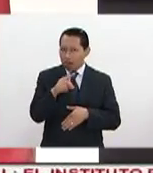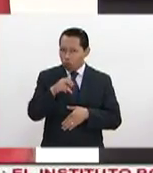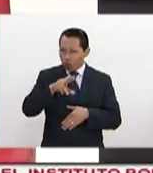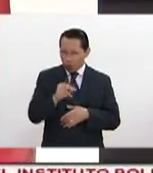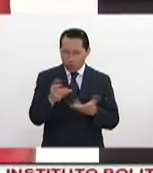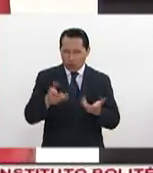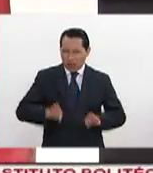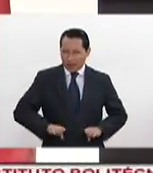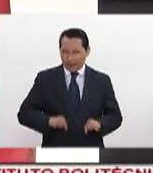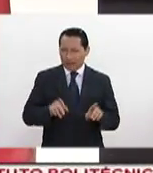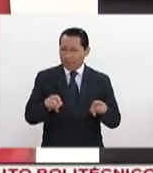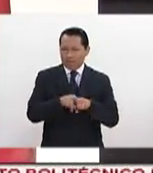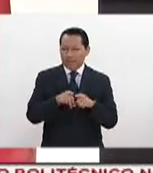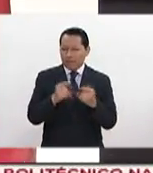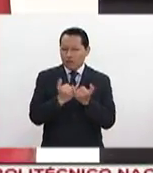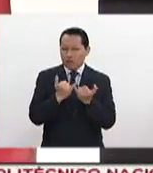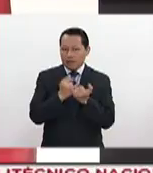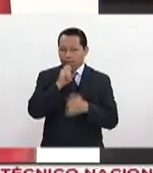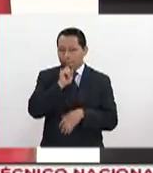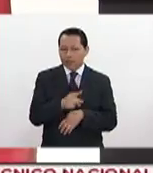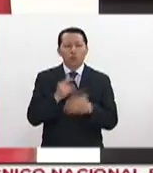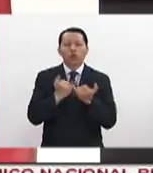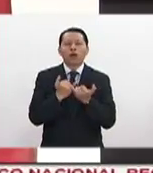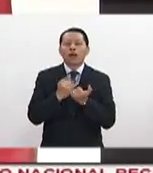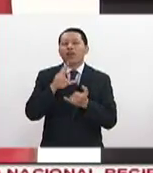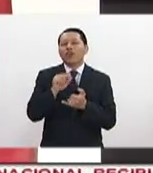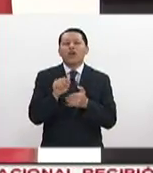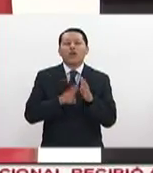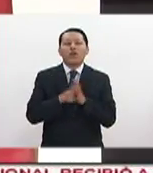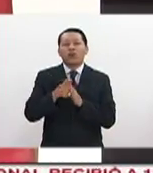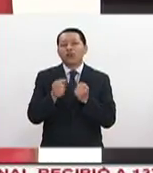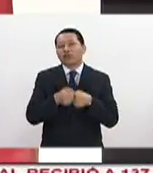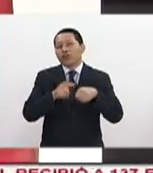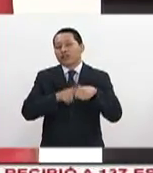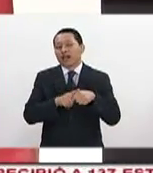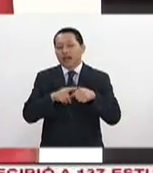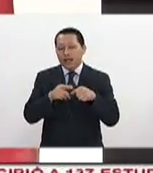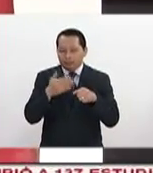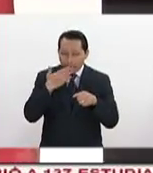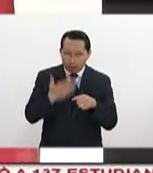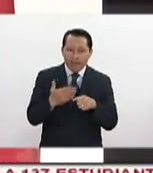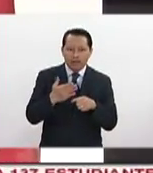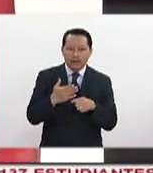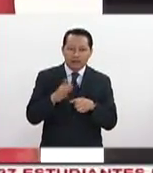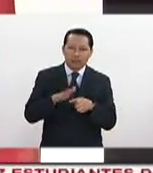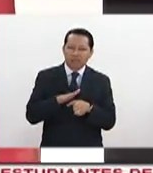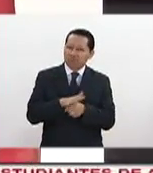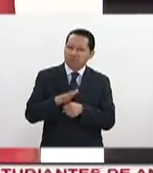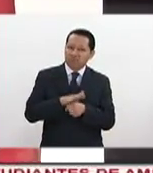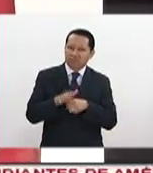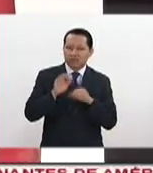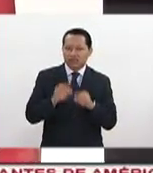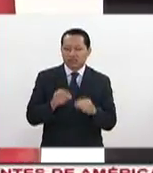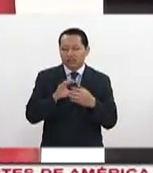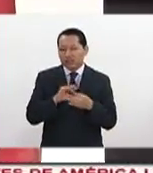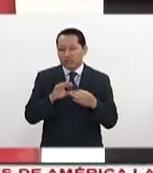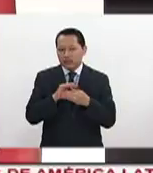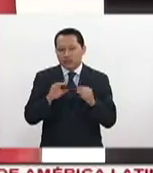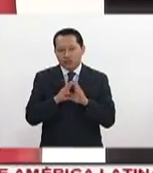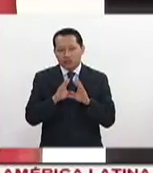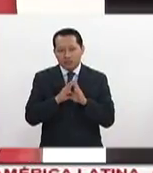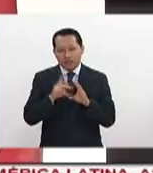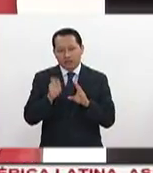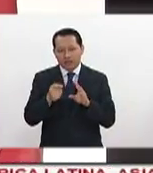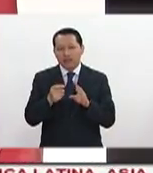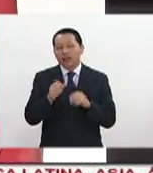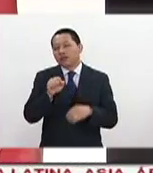mismo tiempo también nos damos cuenta que no tienen un desarrollo económico ni social estable que hable en realidad de que pues